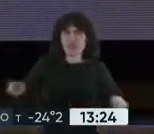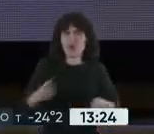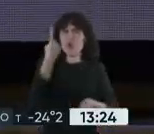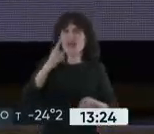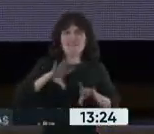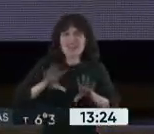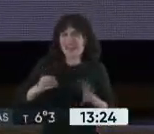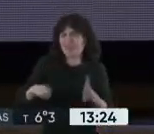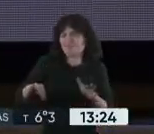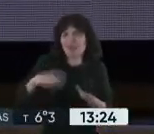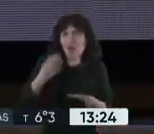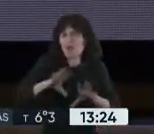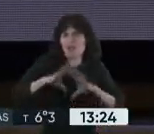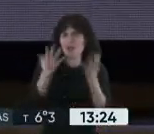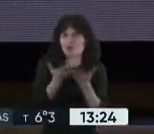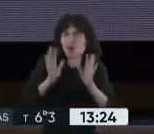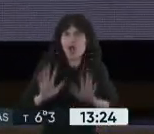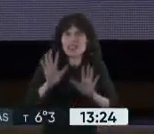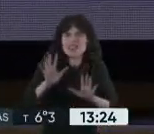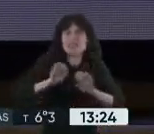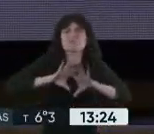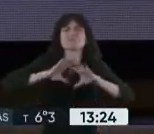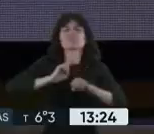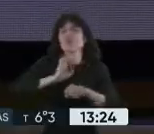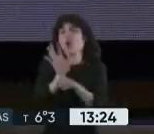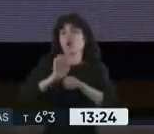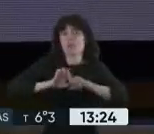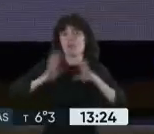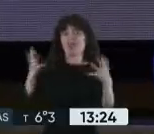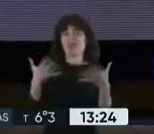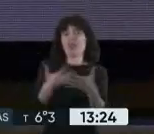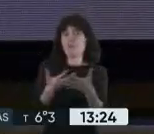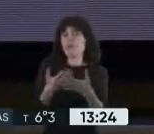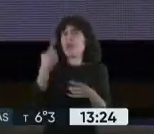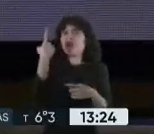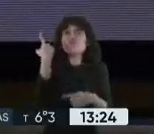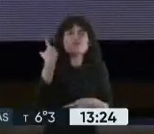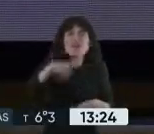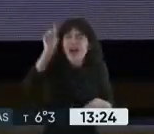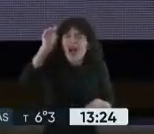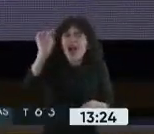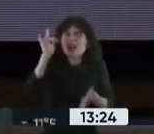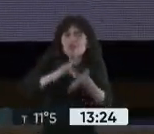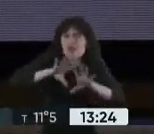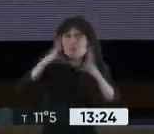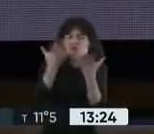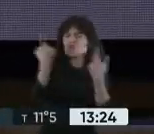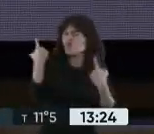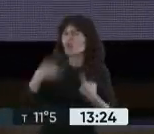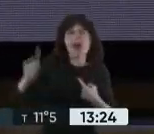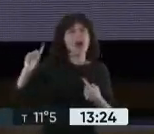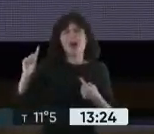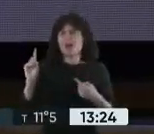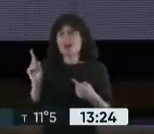pandemia. Las pandemias en el mundo ocurren una vez al siglo, muy rara vez. Y